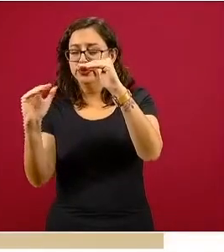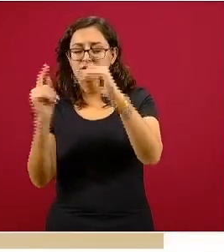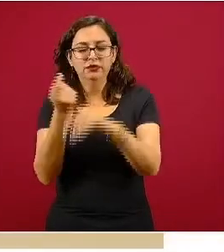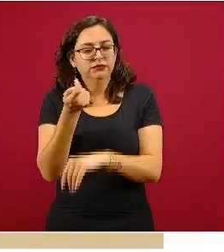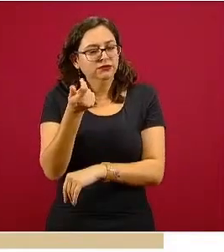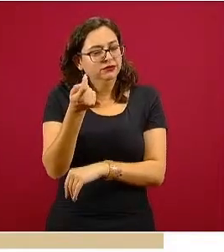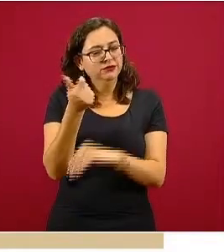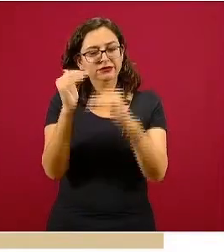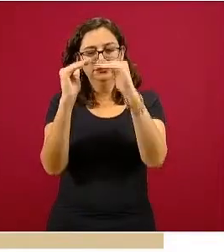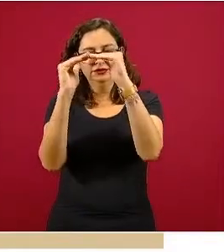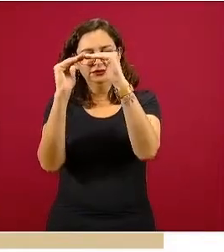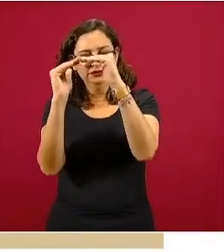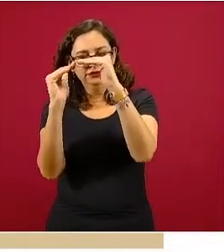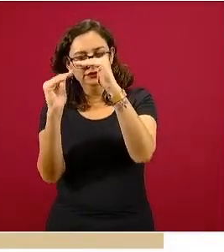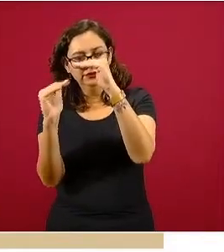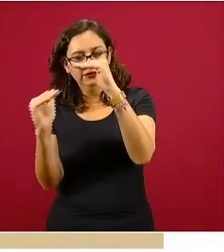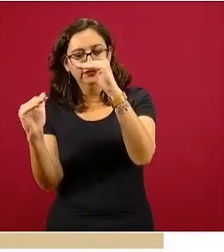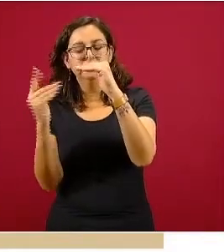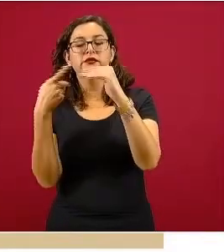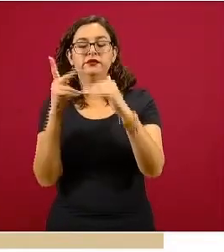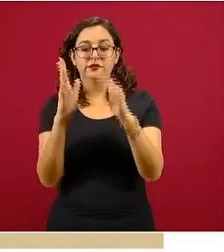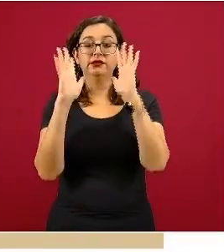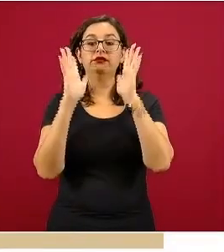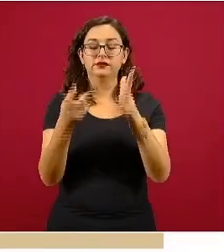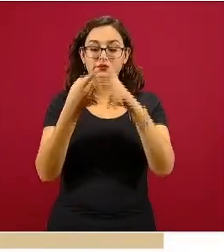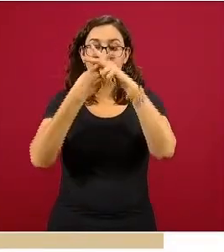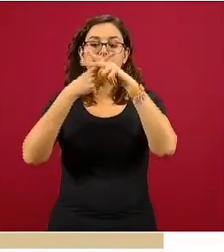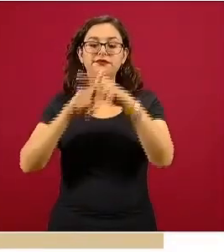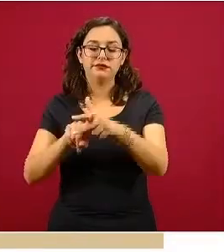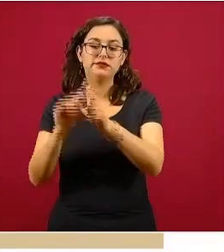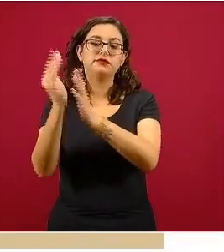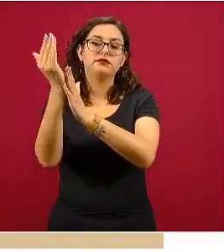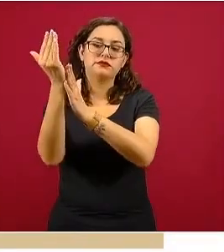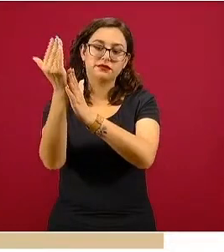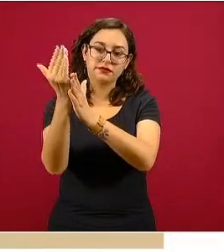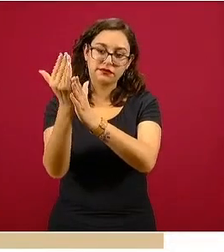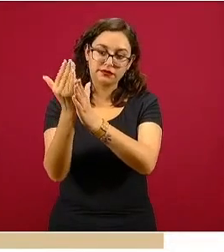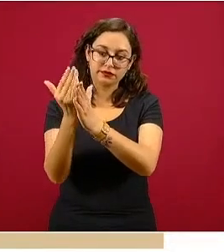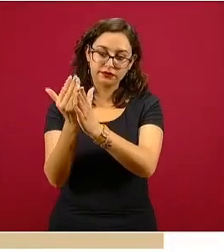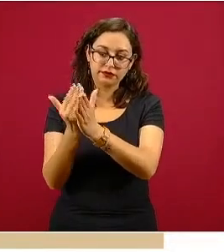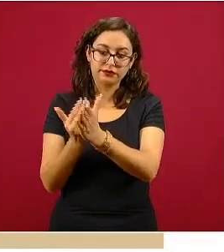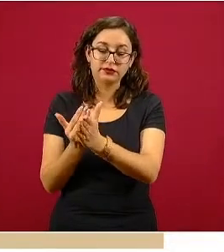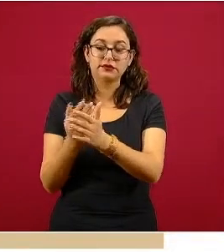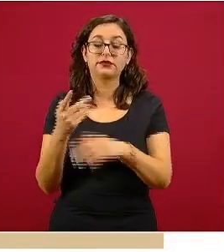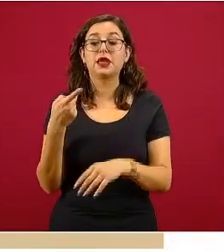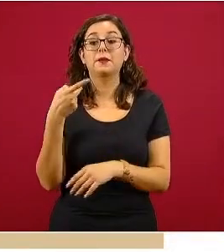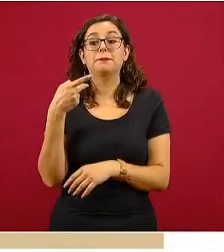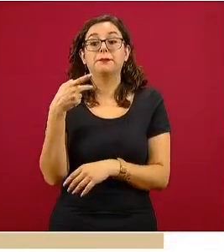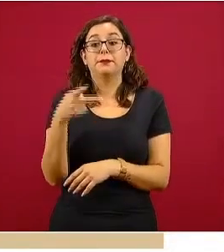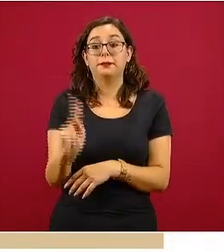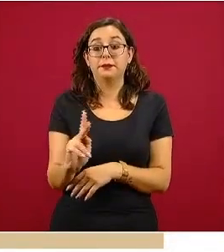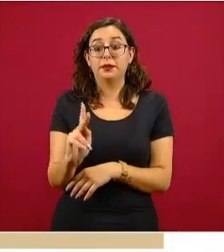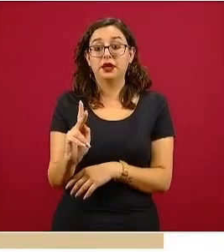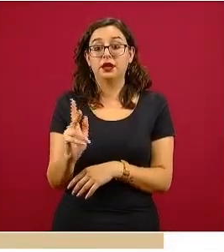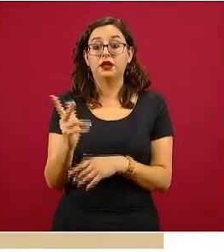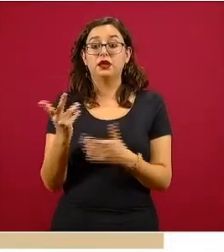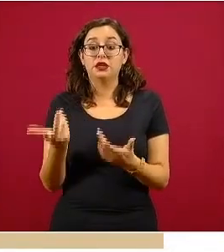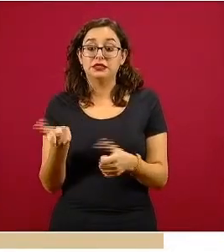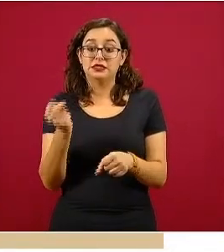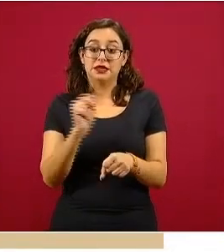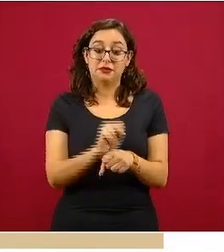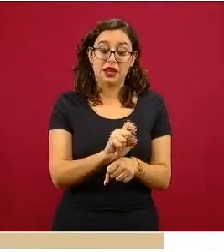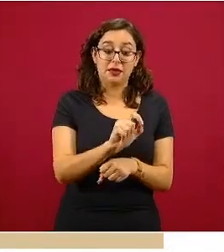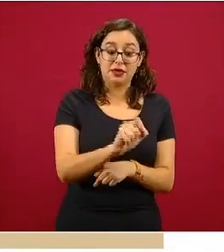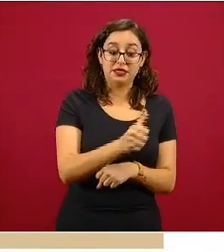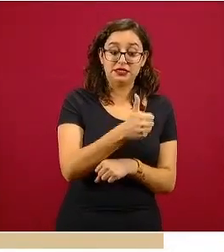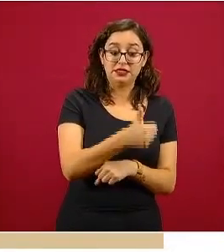de la curva, pero al menos ya hay la presentación o evidencia de que empieza a disminuir. Sin embargo, si vemos lo que sucedió entre la semana